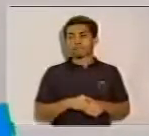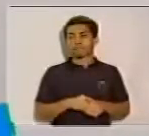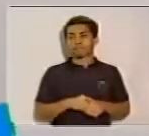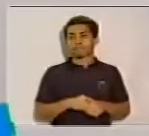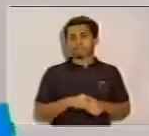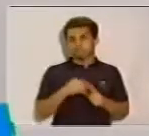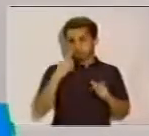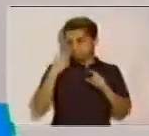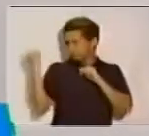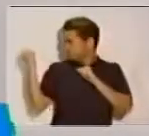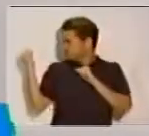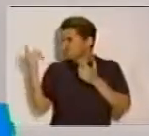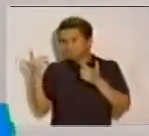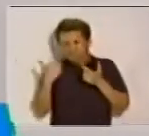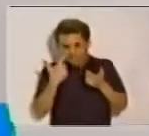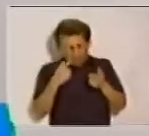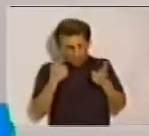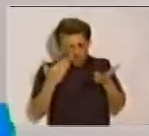Revísenlo.